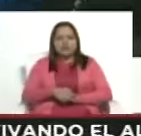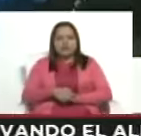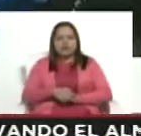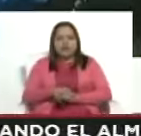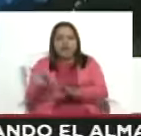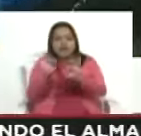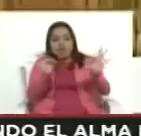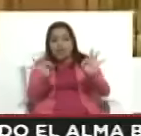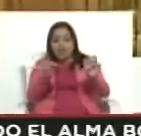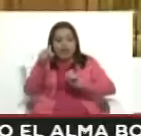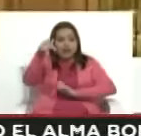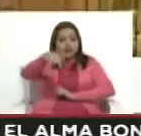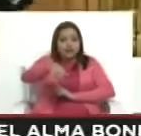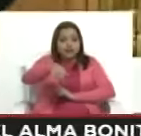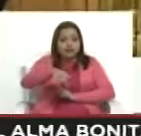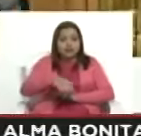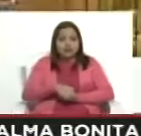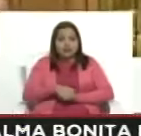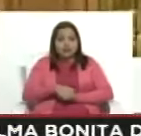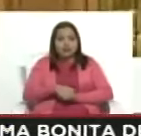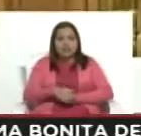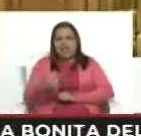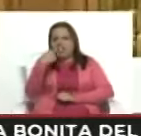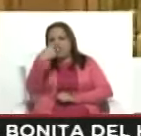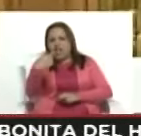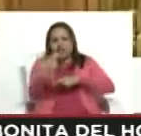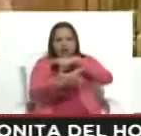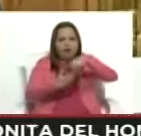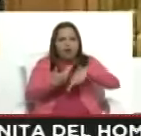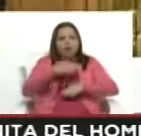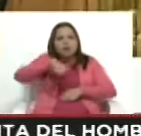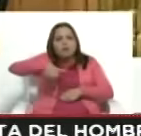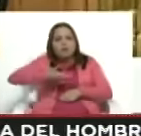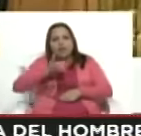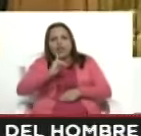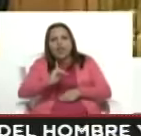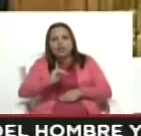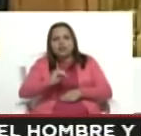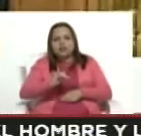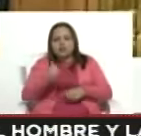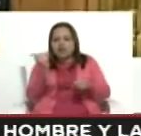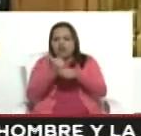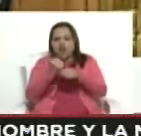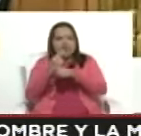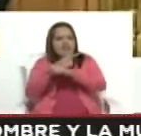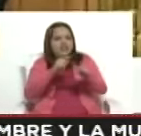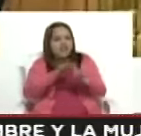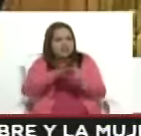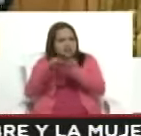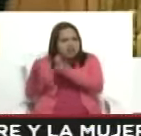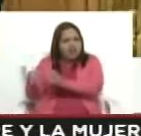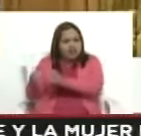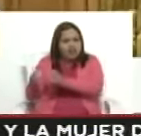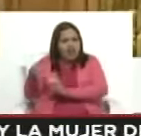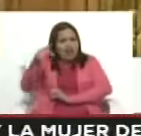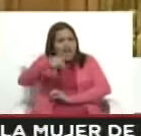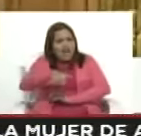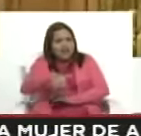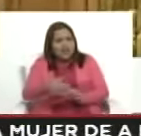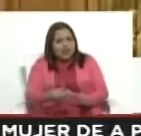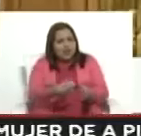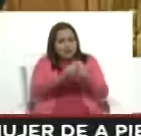Nadie aquí que diga ser revolucionario puede tener una agenda particular. Aquí hay una agenda